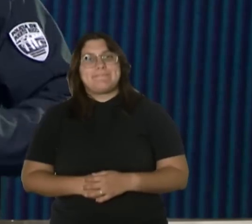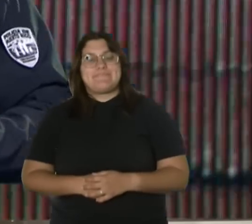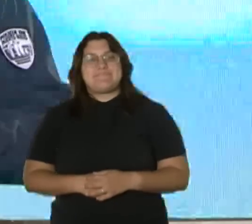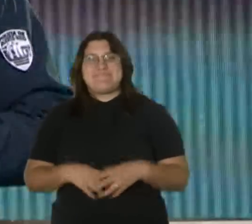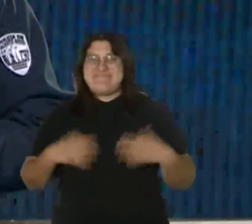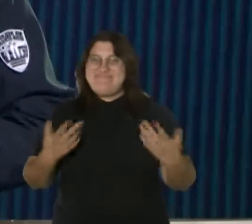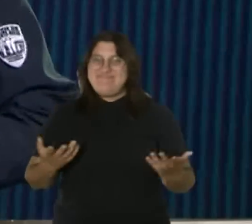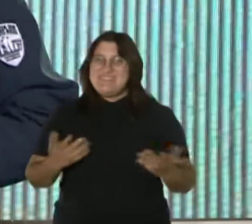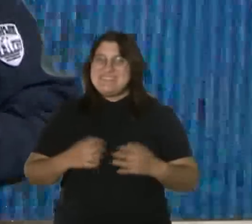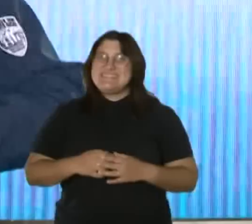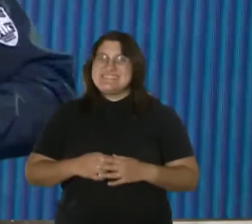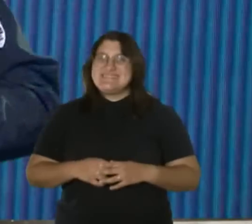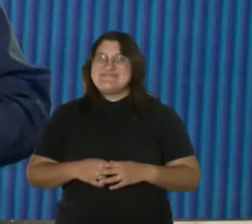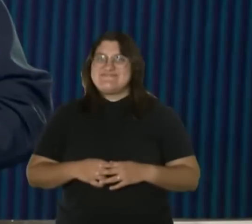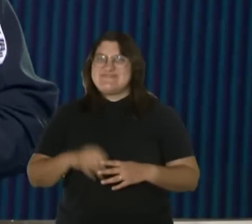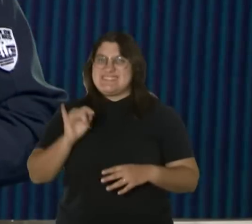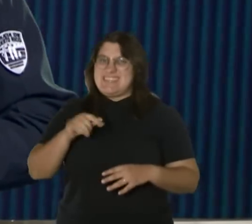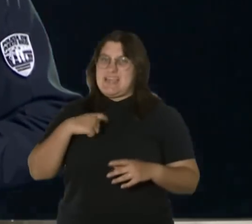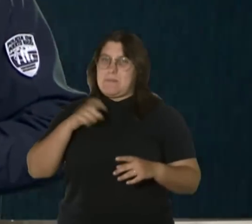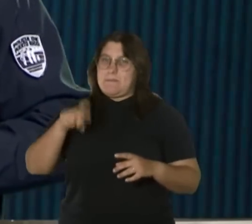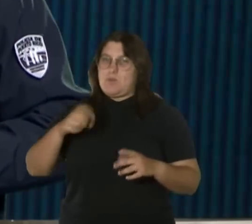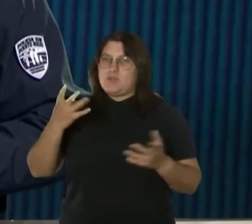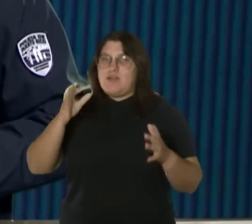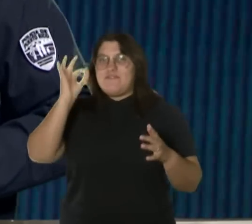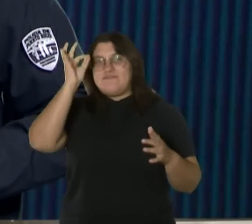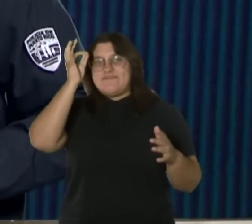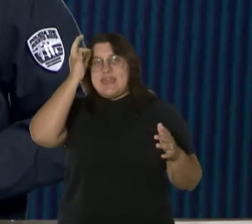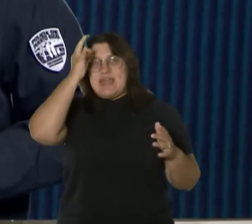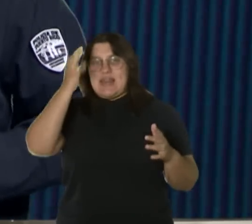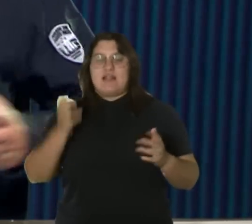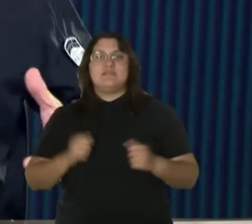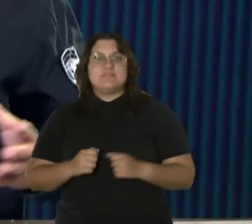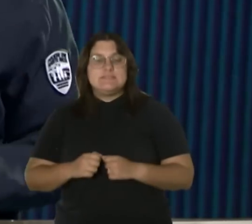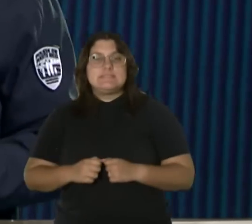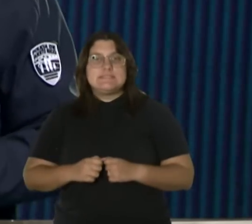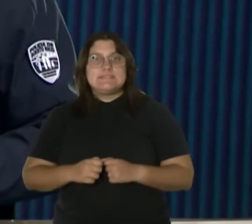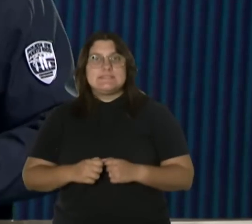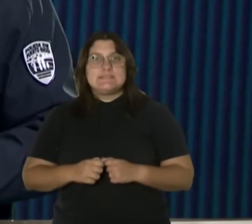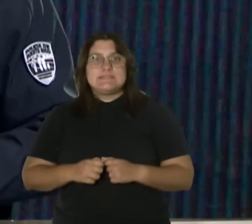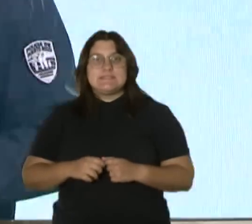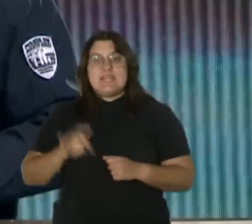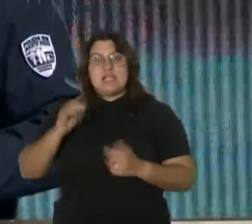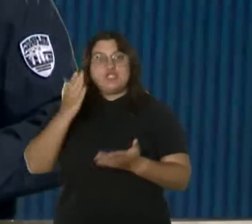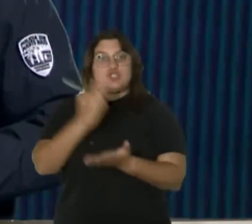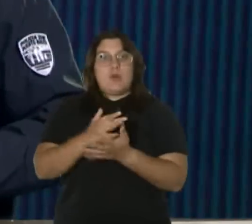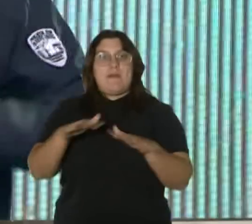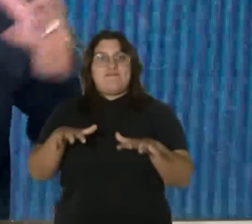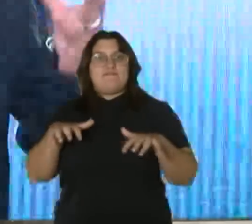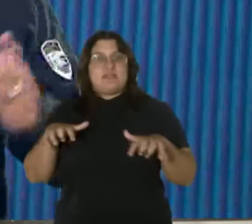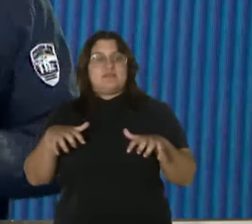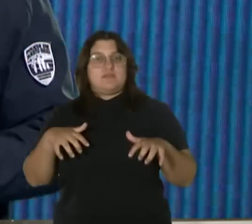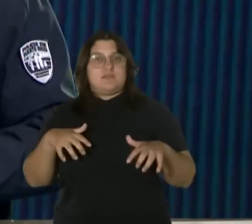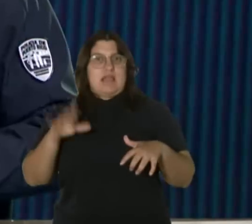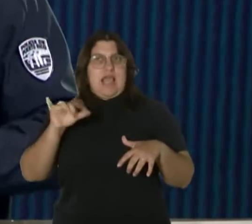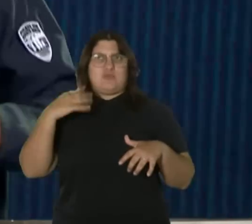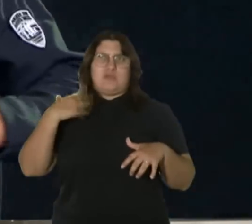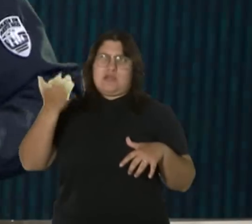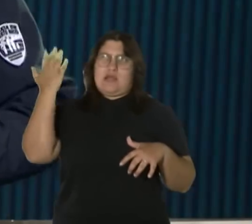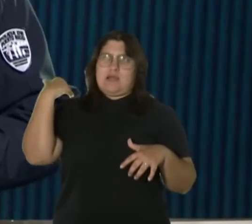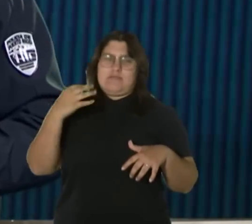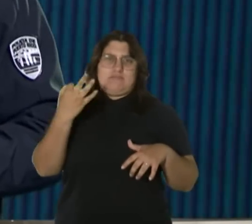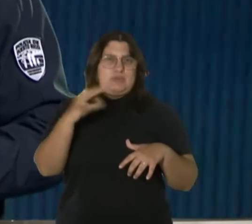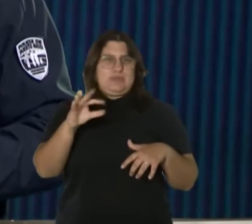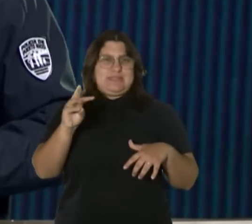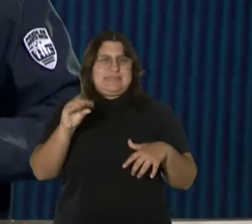tendría que entrar en una jurisprudencia Federal Okay del stop and frisk que viene siendo un caso que estéril su Ohio de 1960